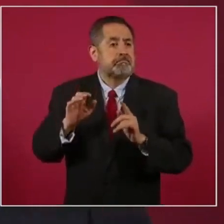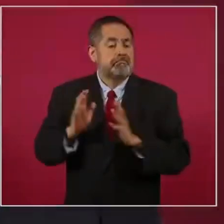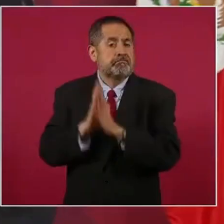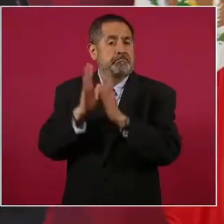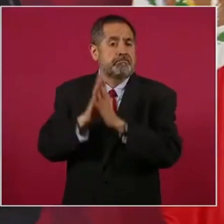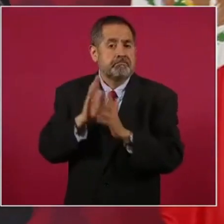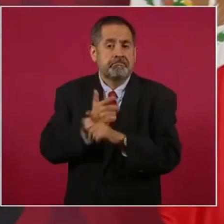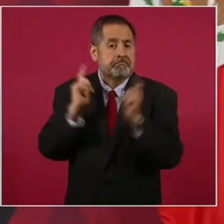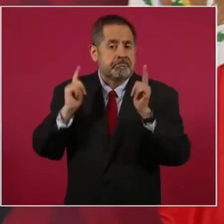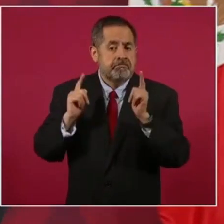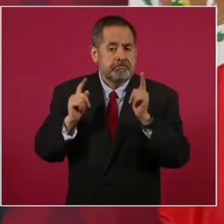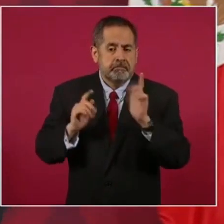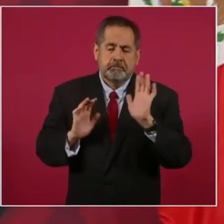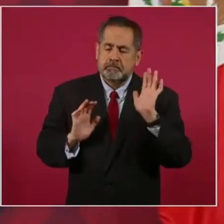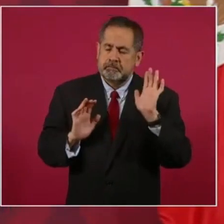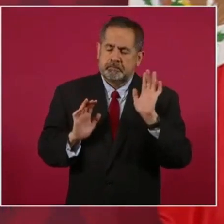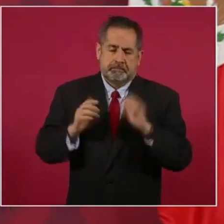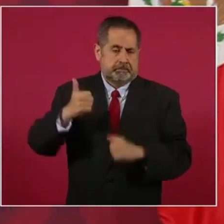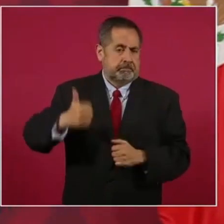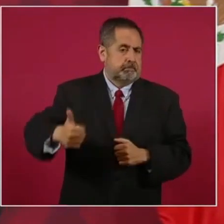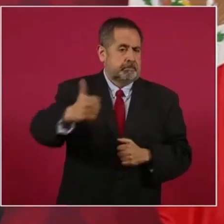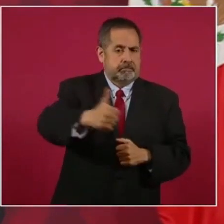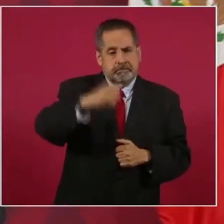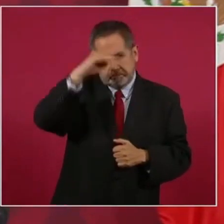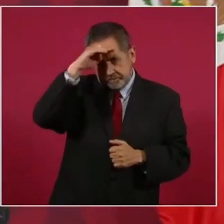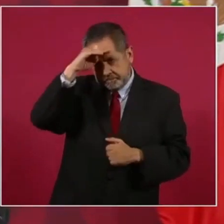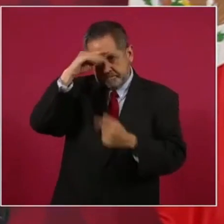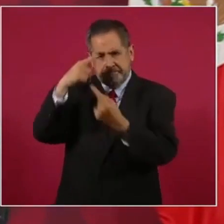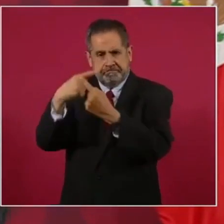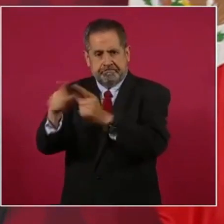tiene su manera de pensar.